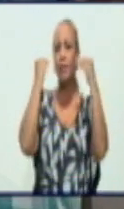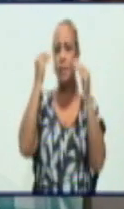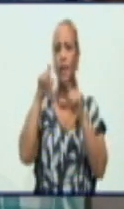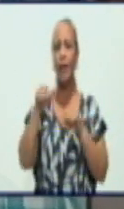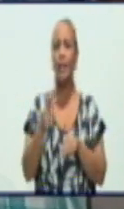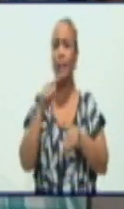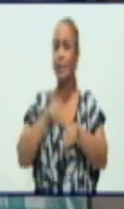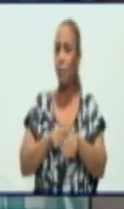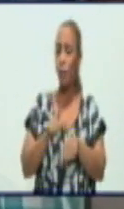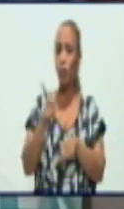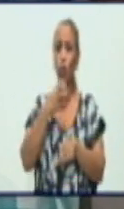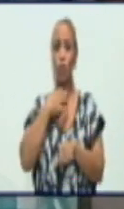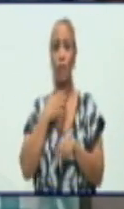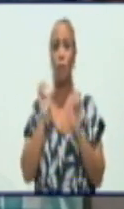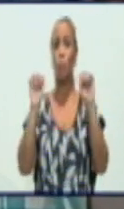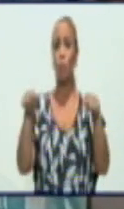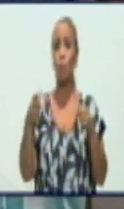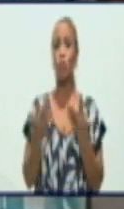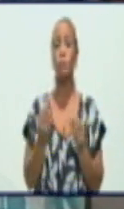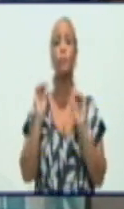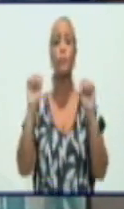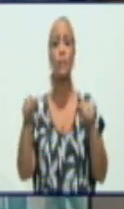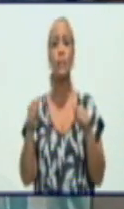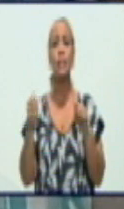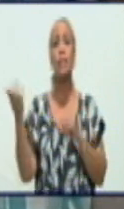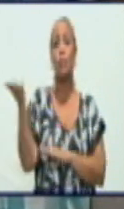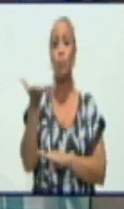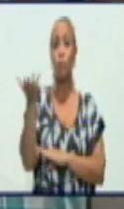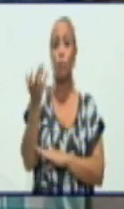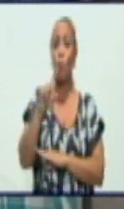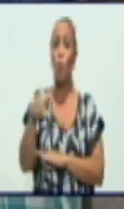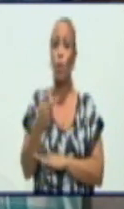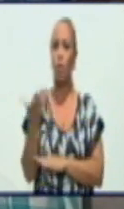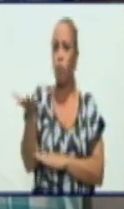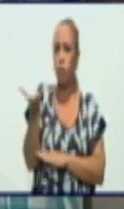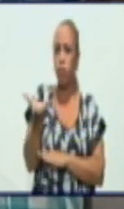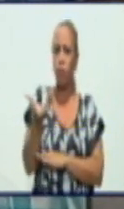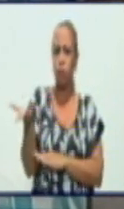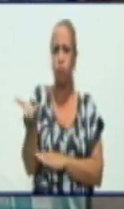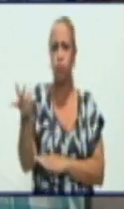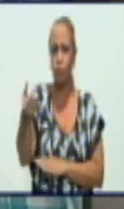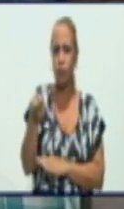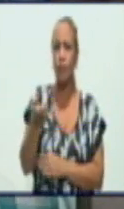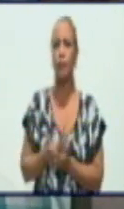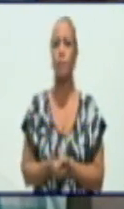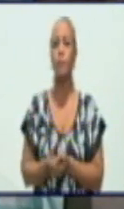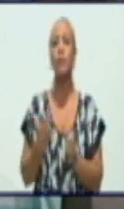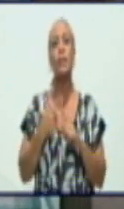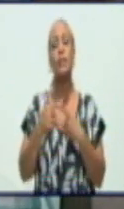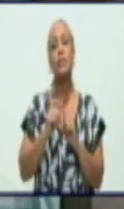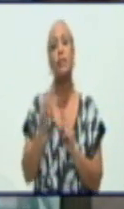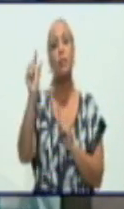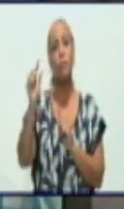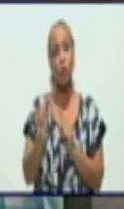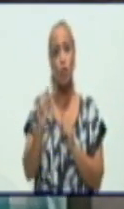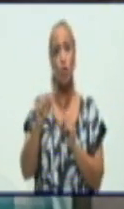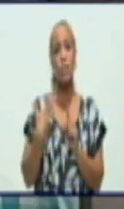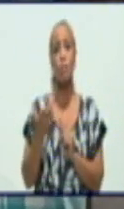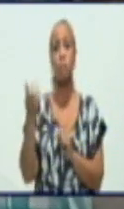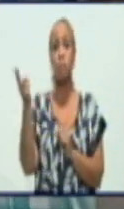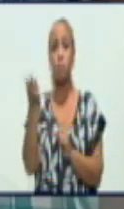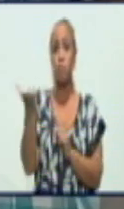momento no tienes muchas posibilidades de desarrollo porque porque se mueve muy rápido no solo prácticamente cuando disminuyen súper de su velocidad